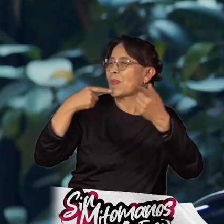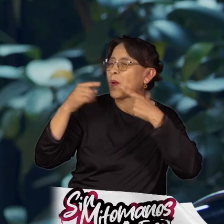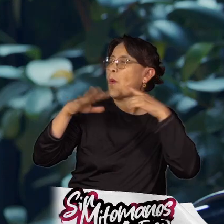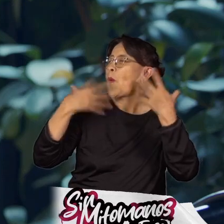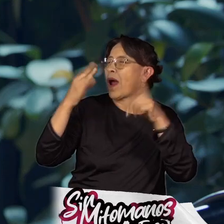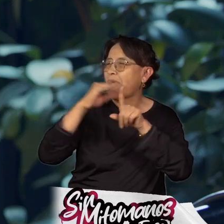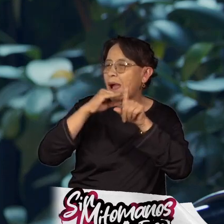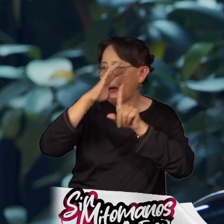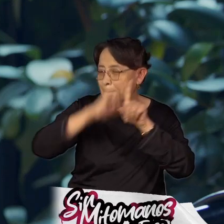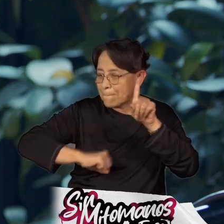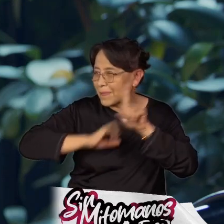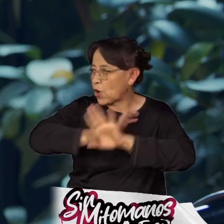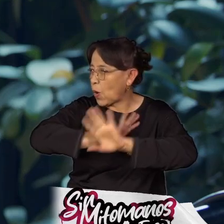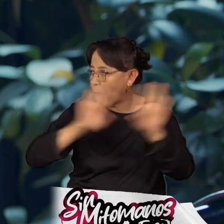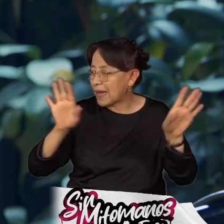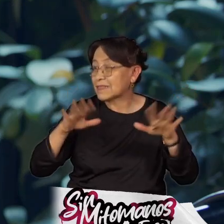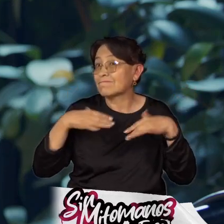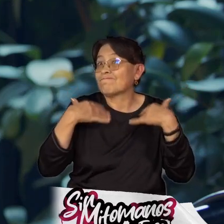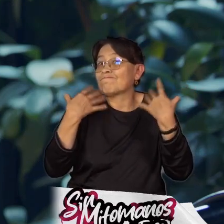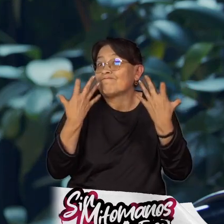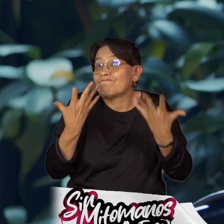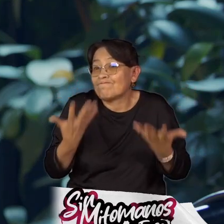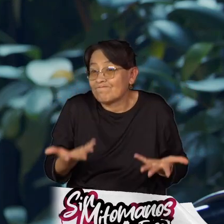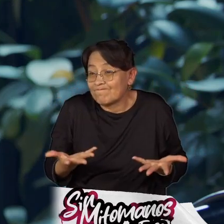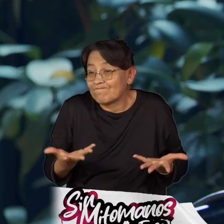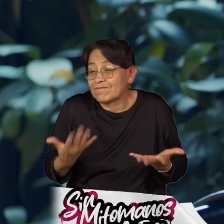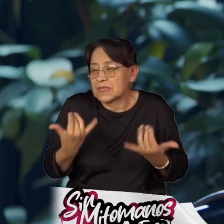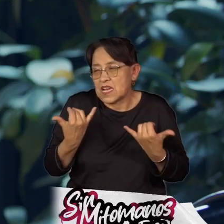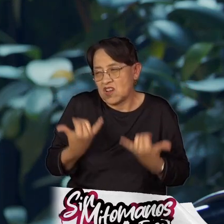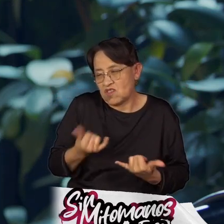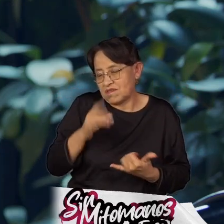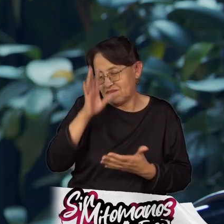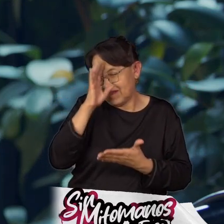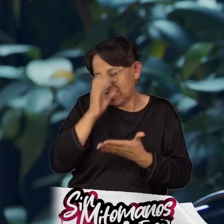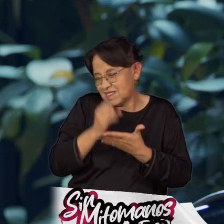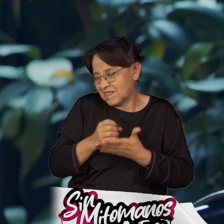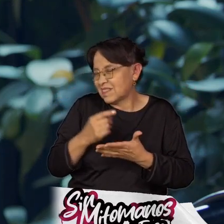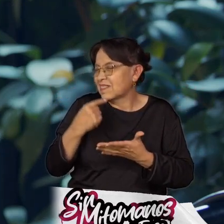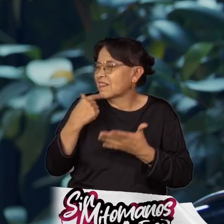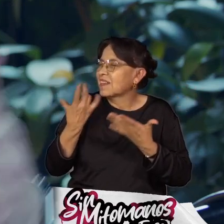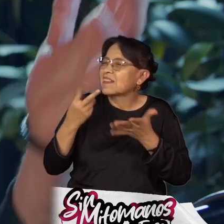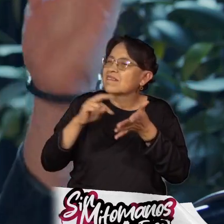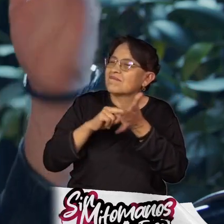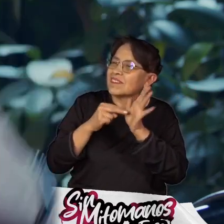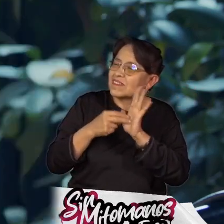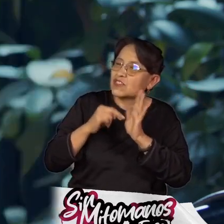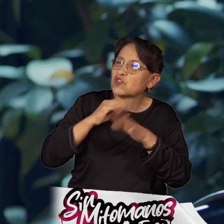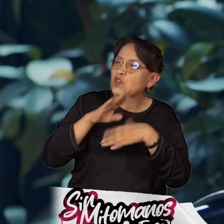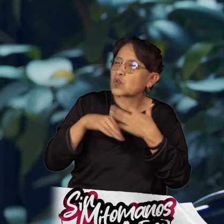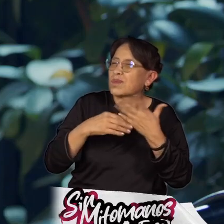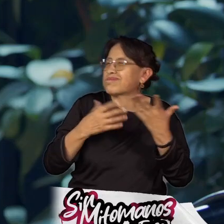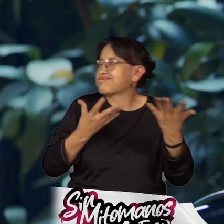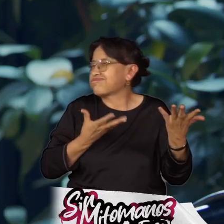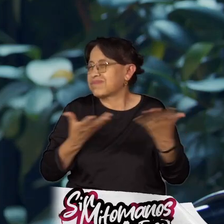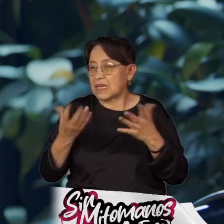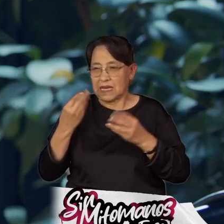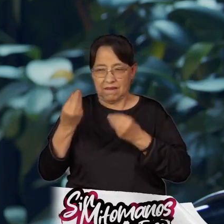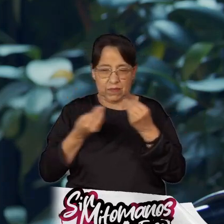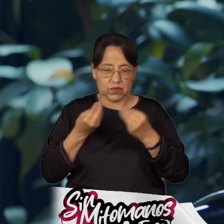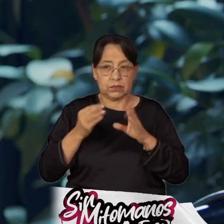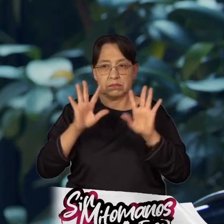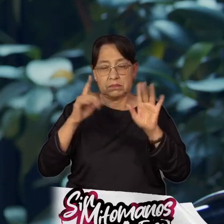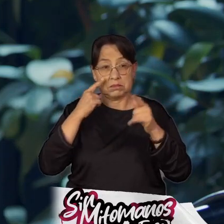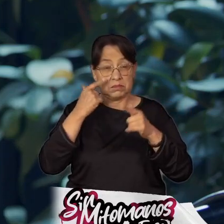estratos. Yo creo que las posturas que vamos a ver con el propósito de entender qué sale detrás de todo esto, hay